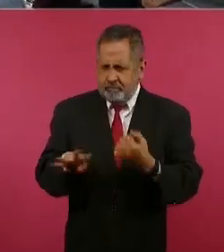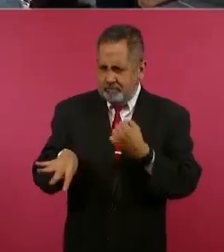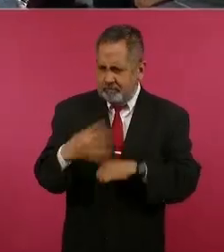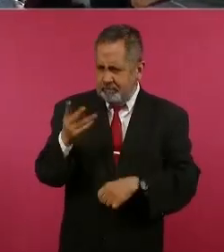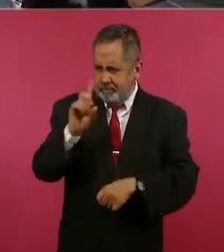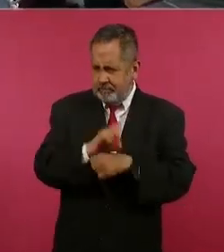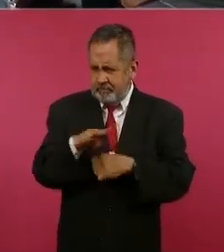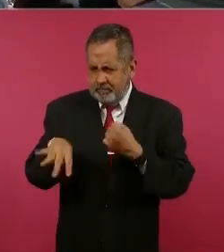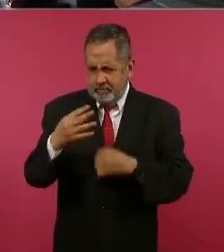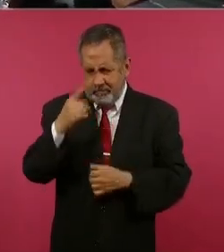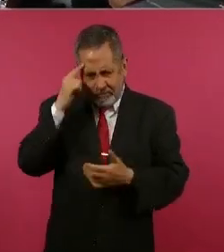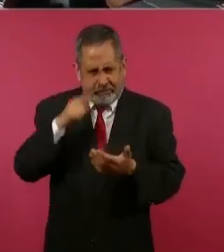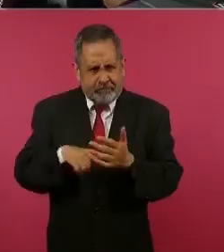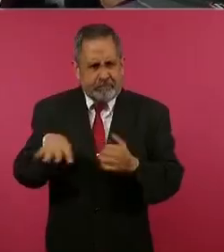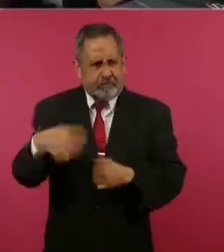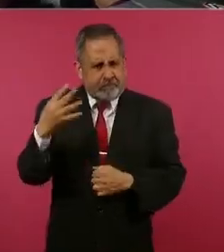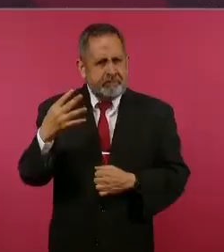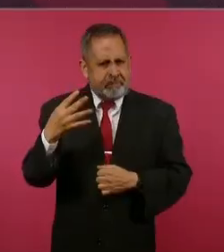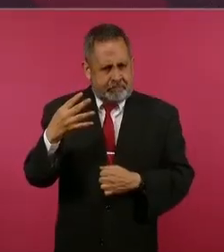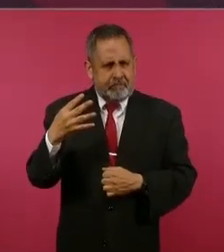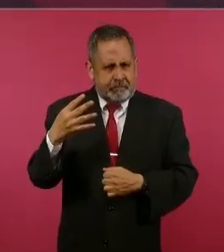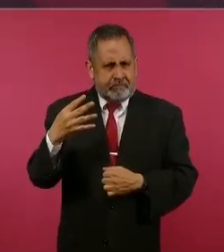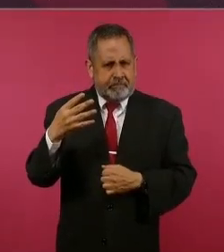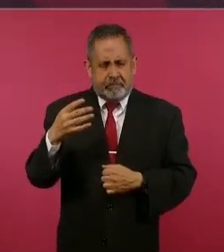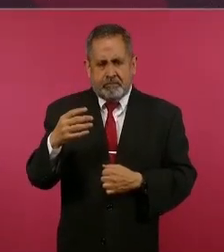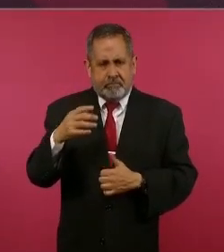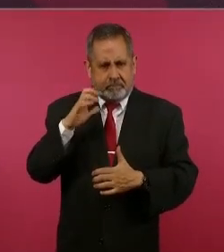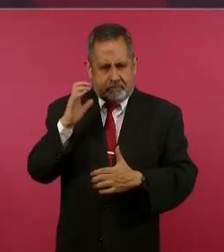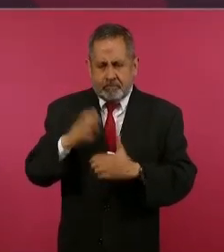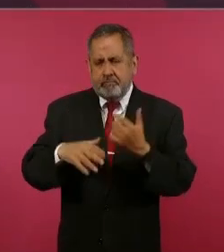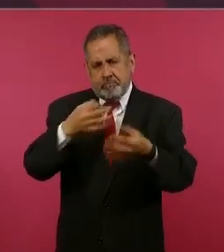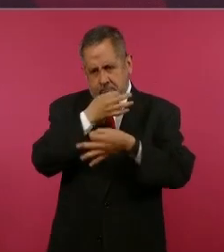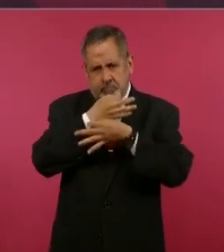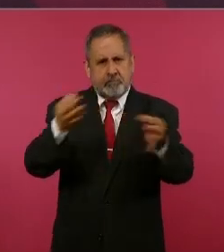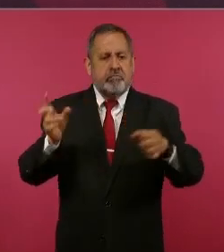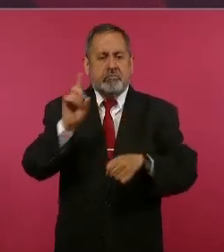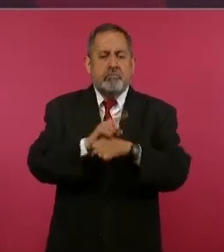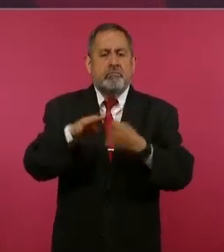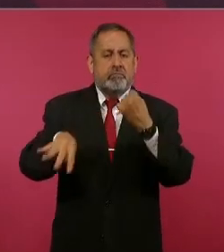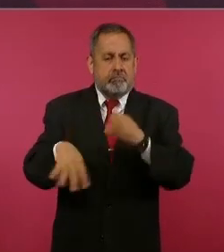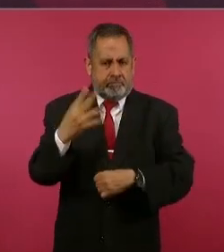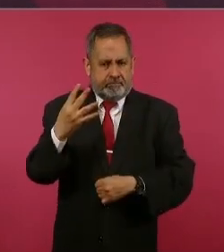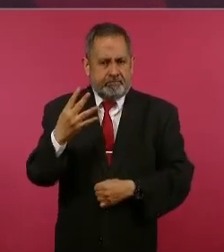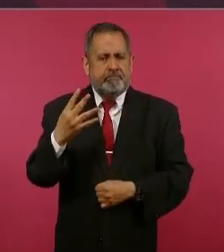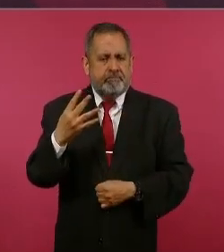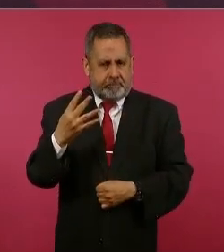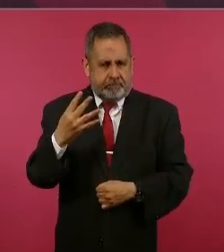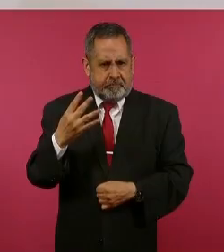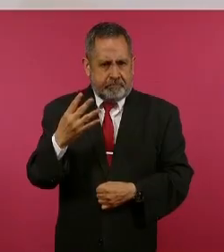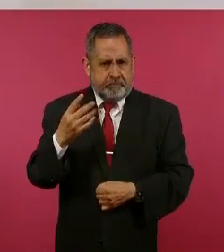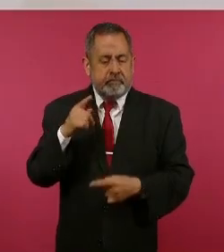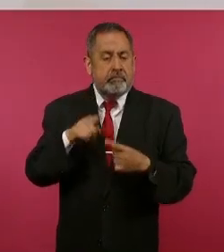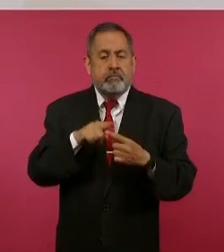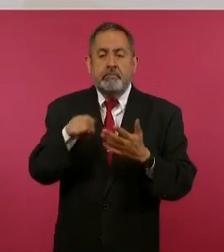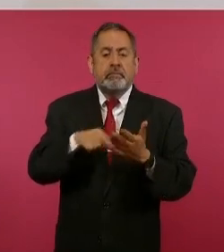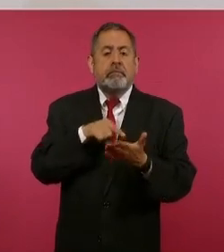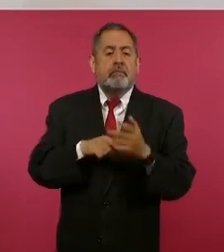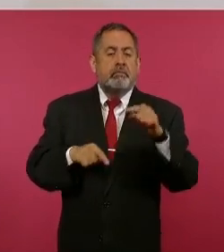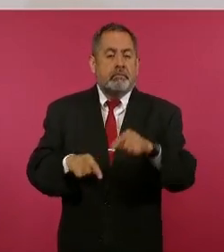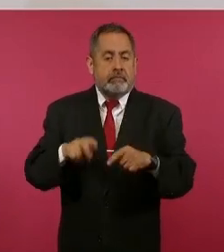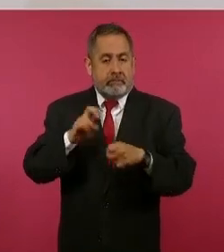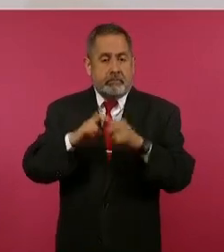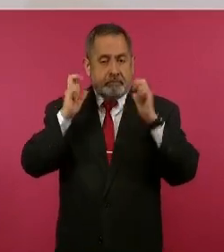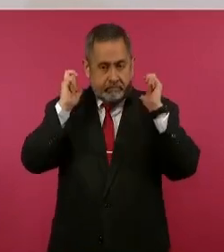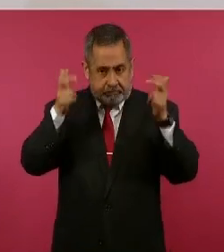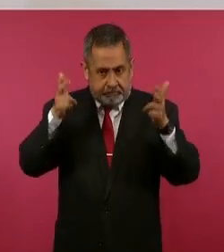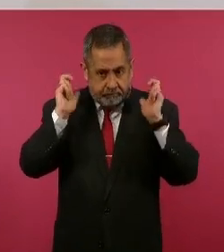14, que ya también puedo anunciar, que va a ser en